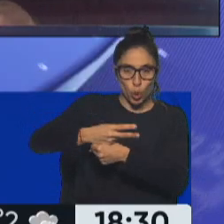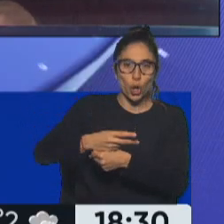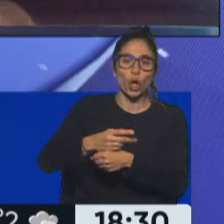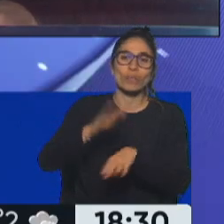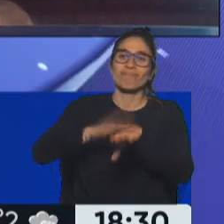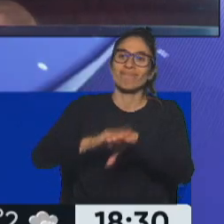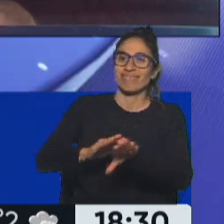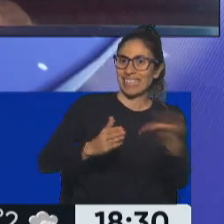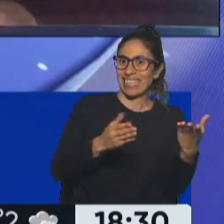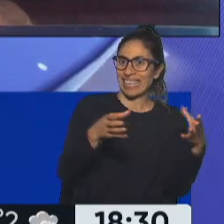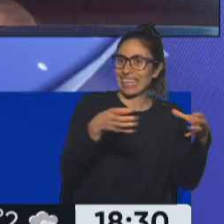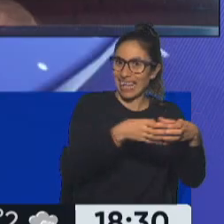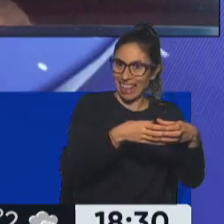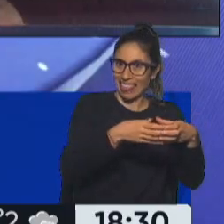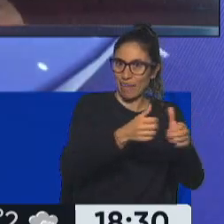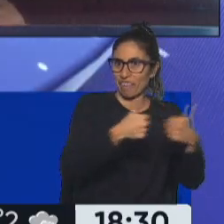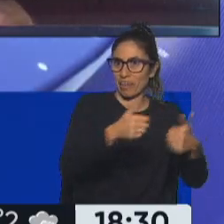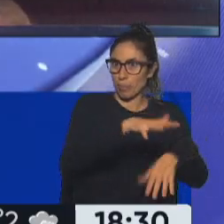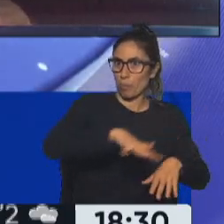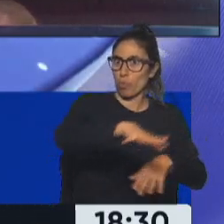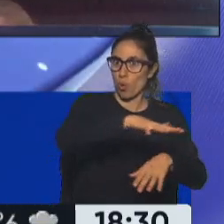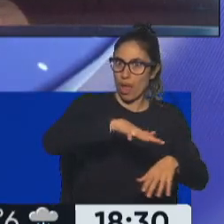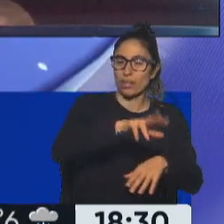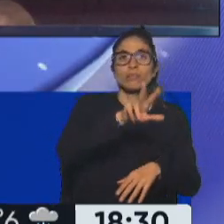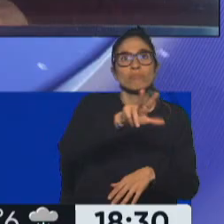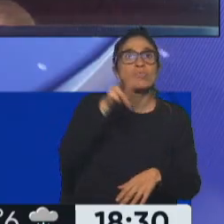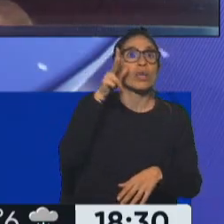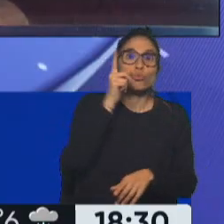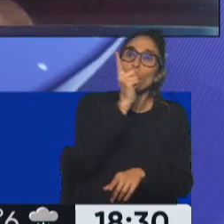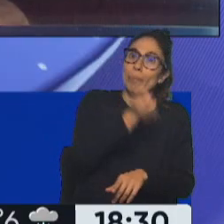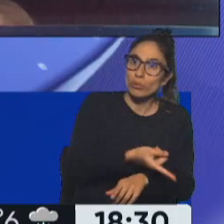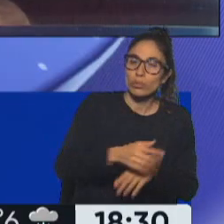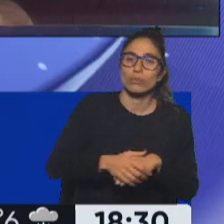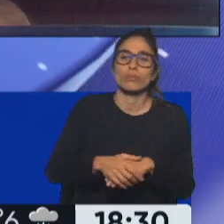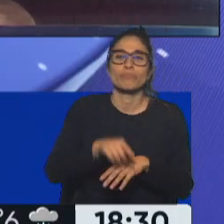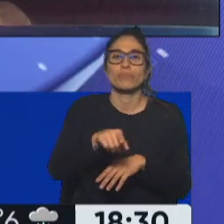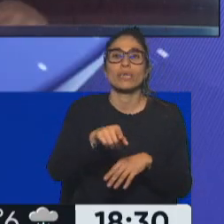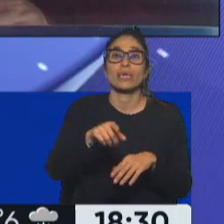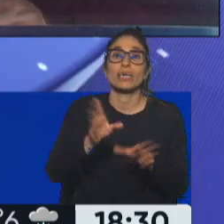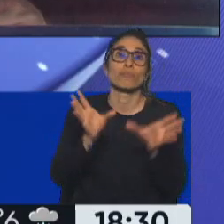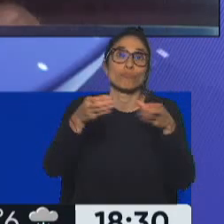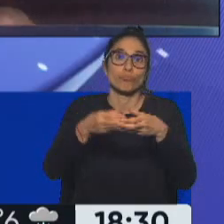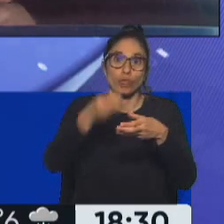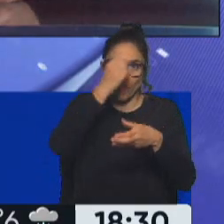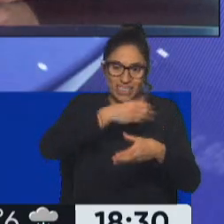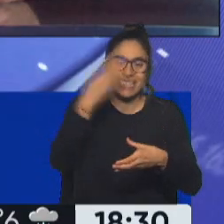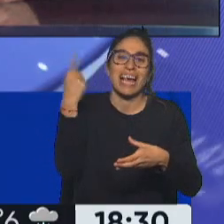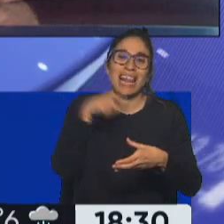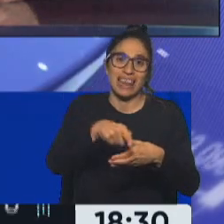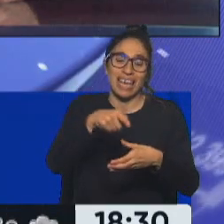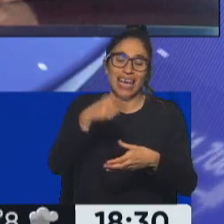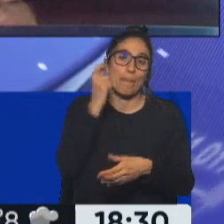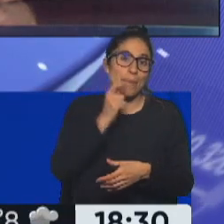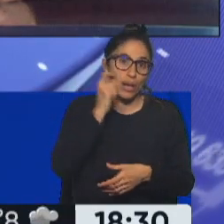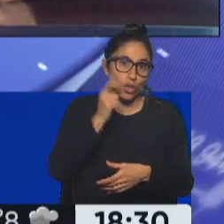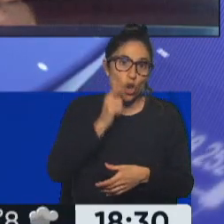recoge aproximadamente 28%, y la mayoría presidencial un 17%, el agrupamiento de Macron. Ahora, en